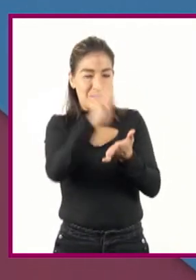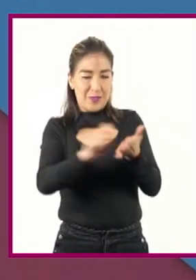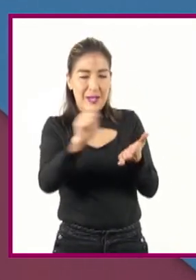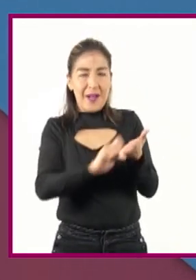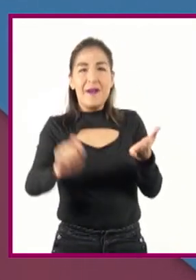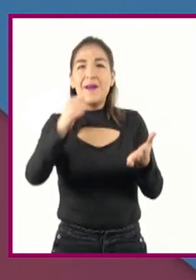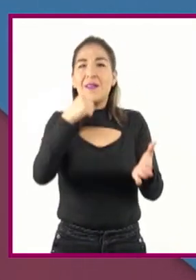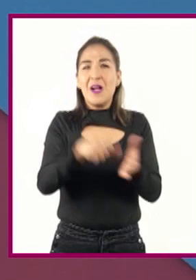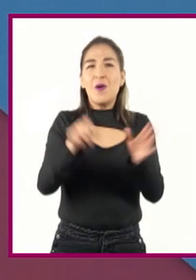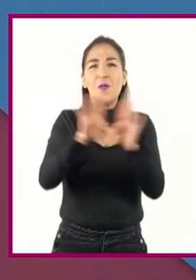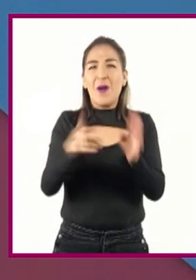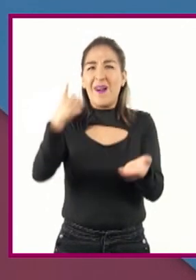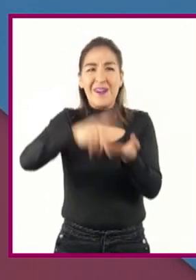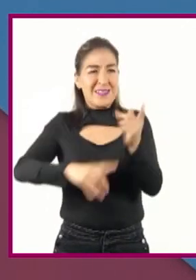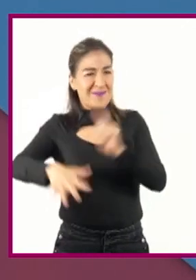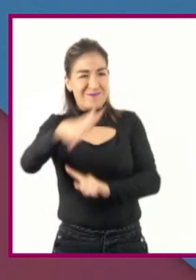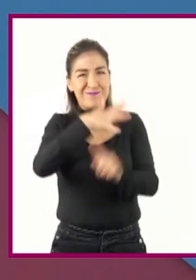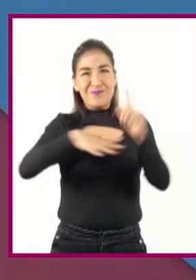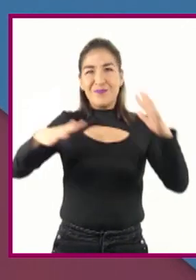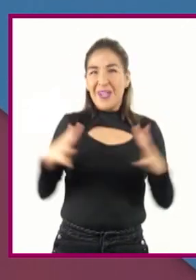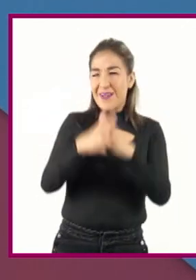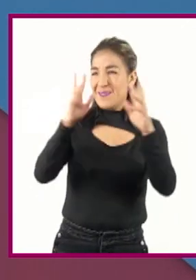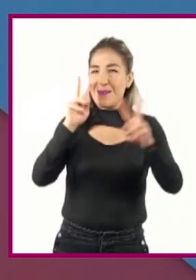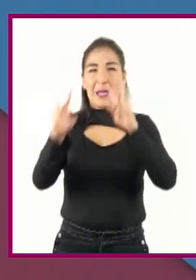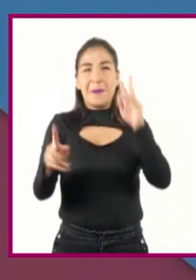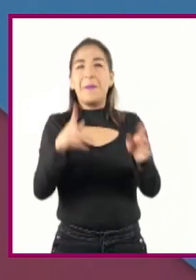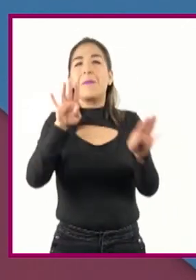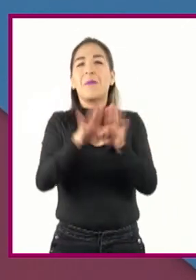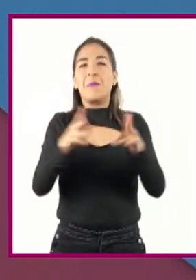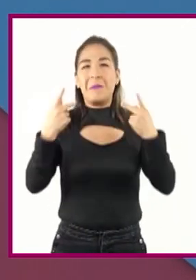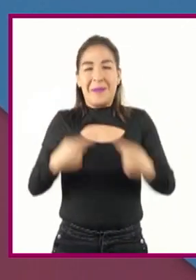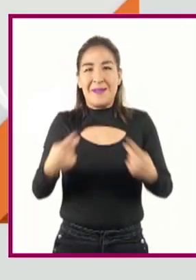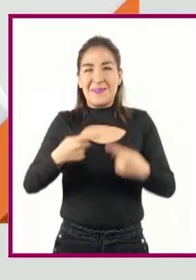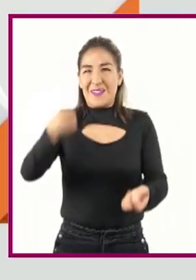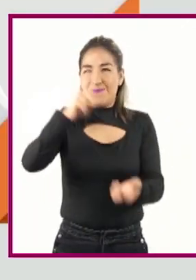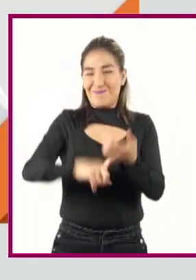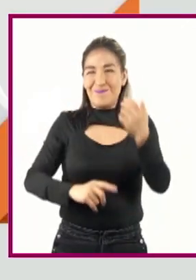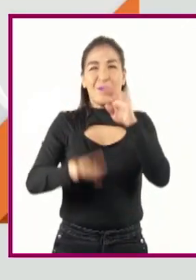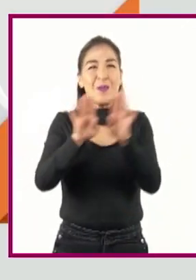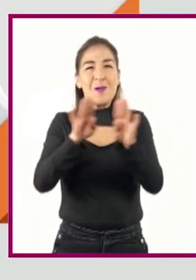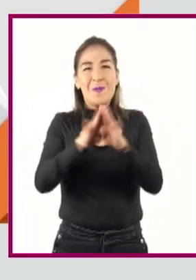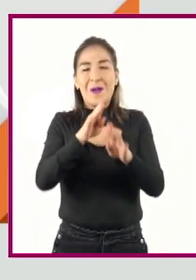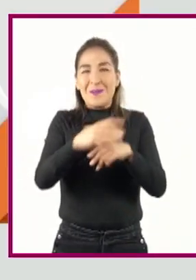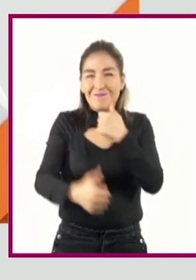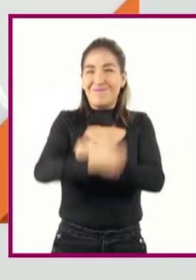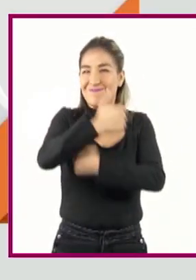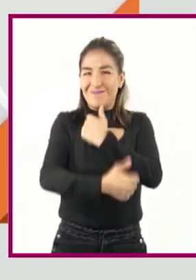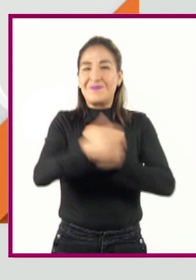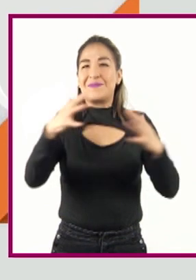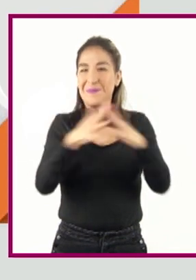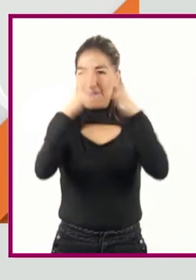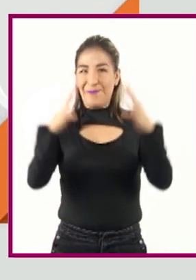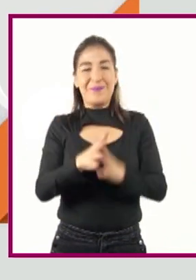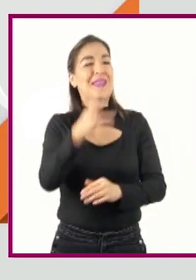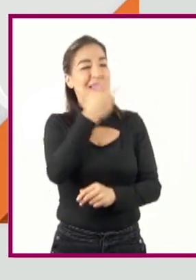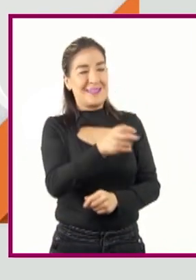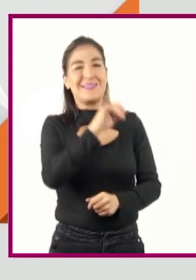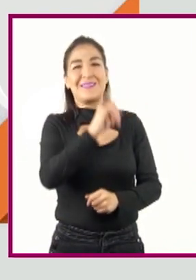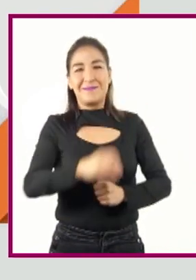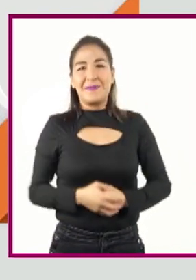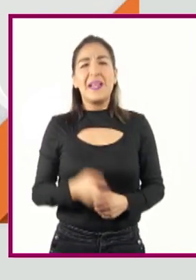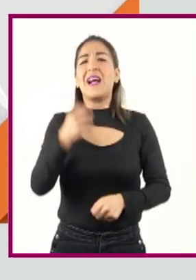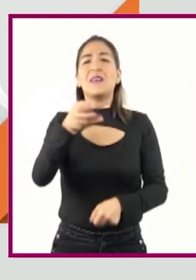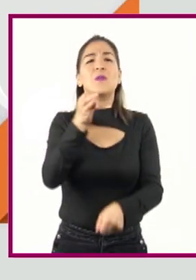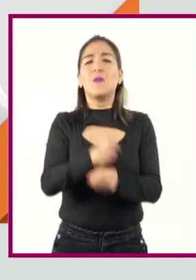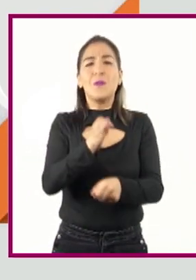de la guerra, poniéndonos en el lugar de quienes lucharon en ella. Exactamente, Nadia. La intención es